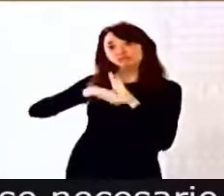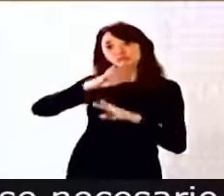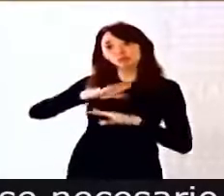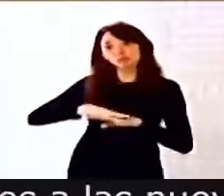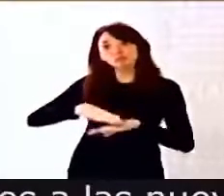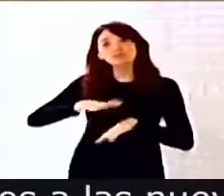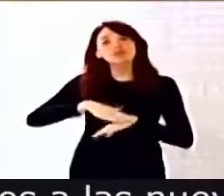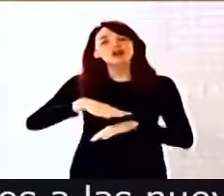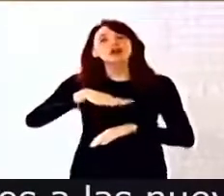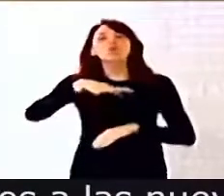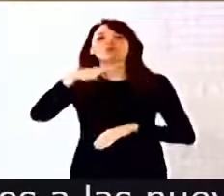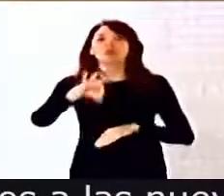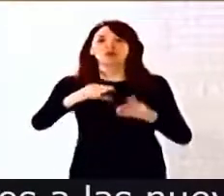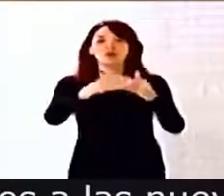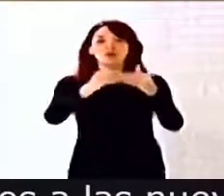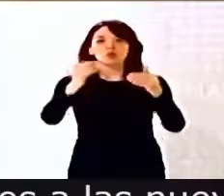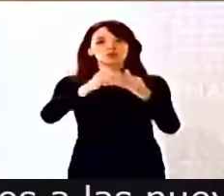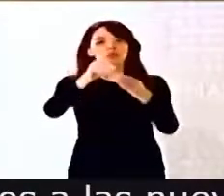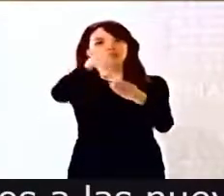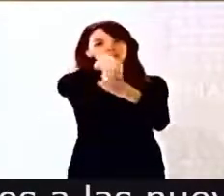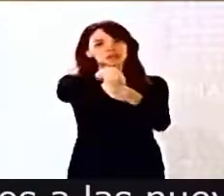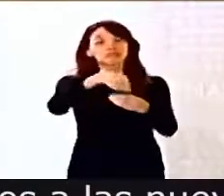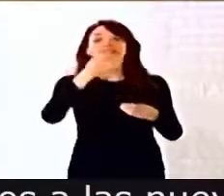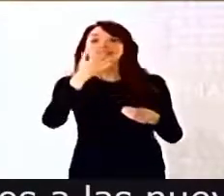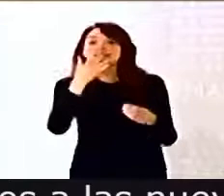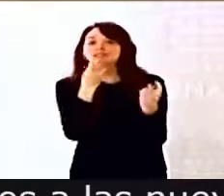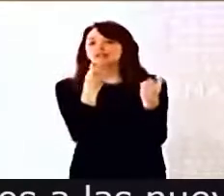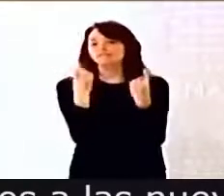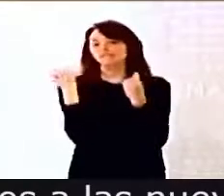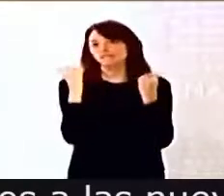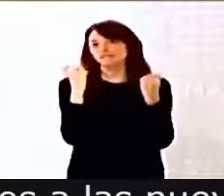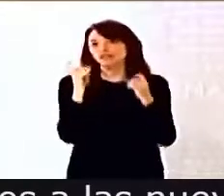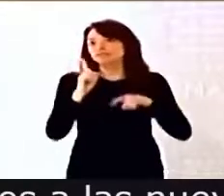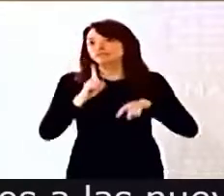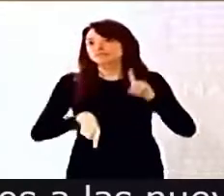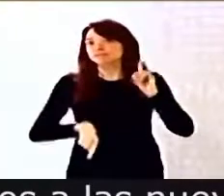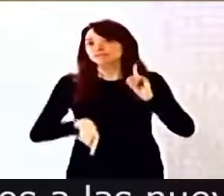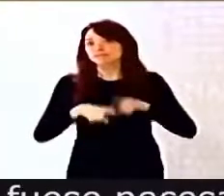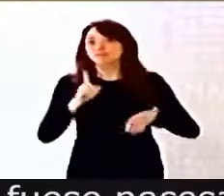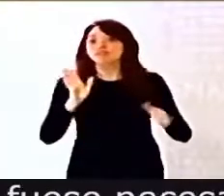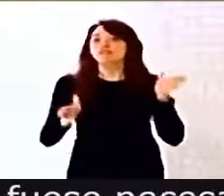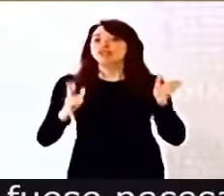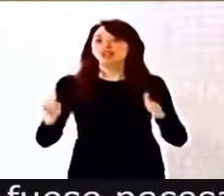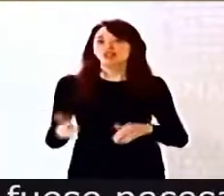se puedan hacer uso de ellos, si así fuese necesario, en la fase 2.